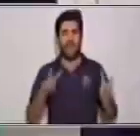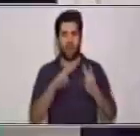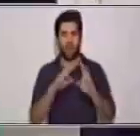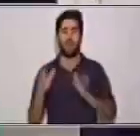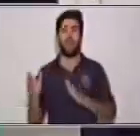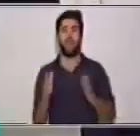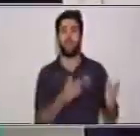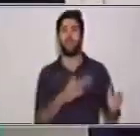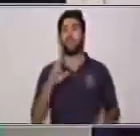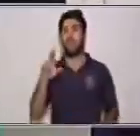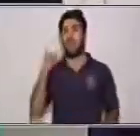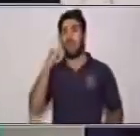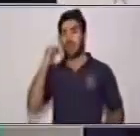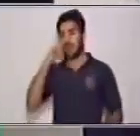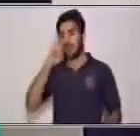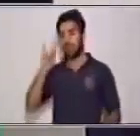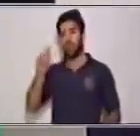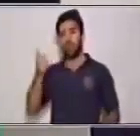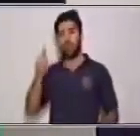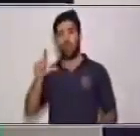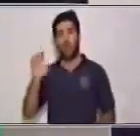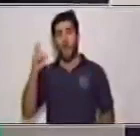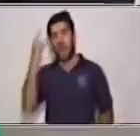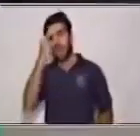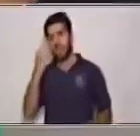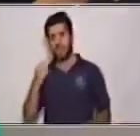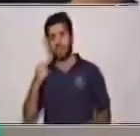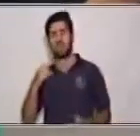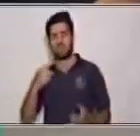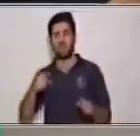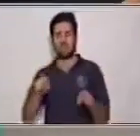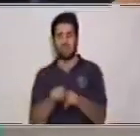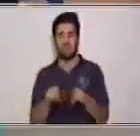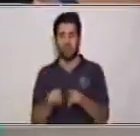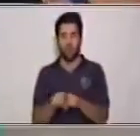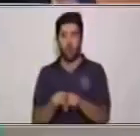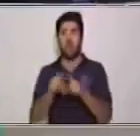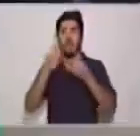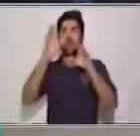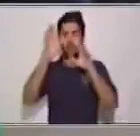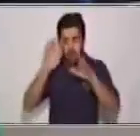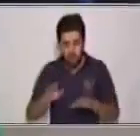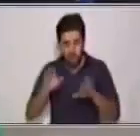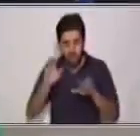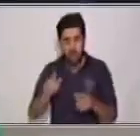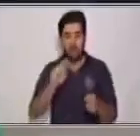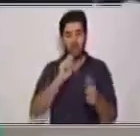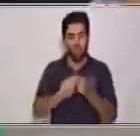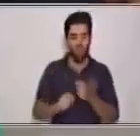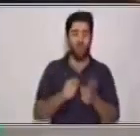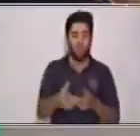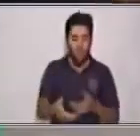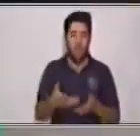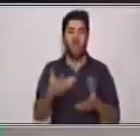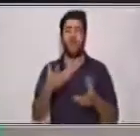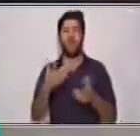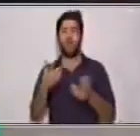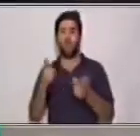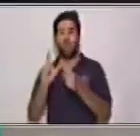Rituales. También vimos por allá en la japonesa que habla de rituales, en la egipcia también habla de